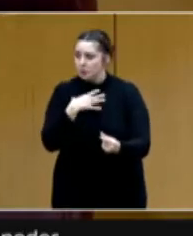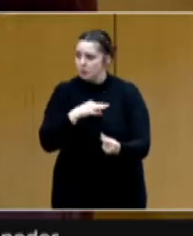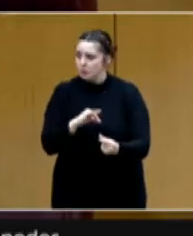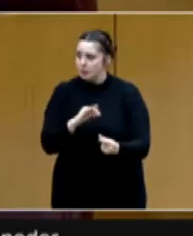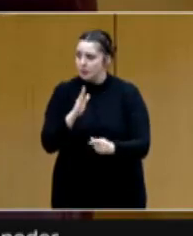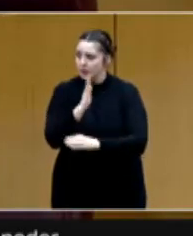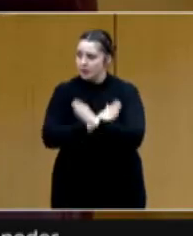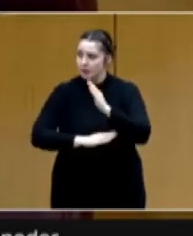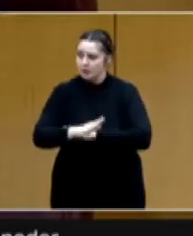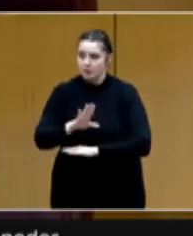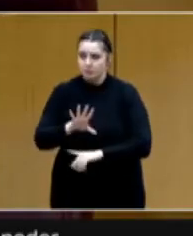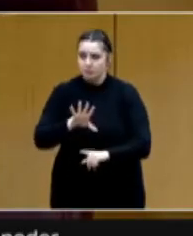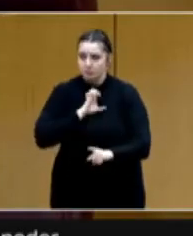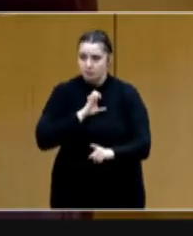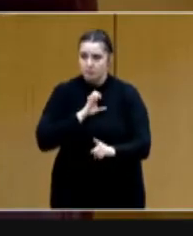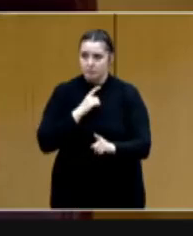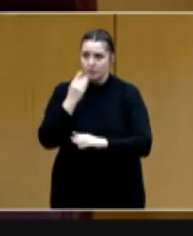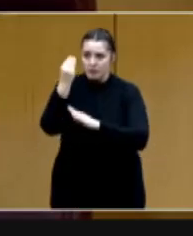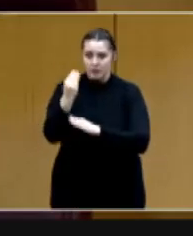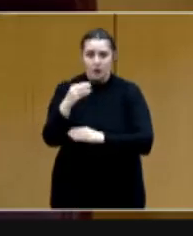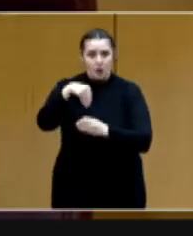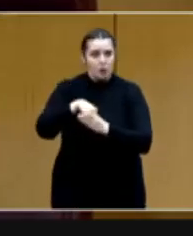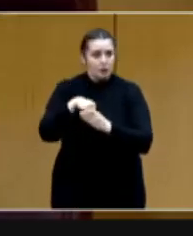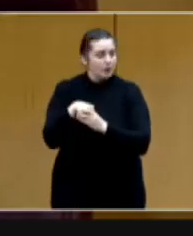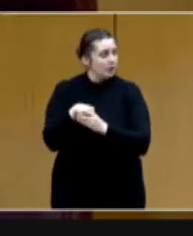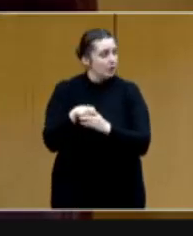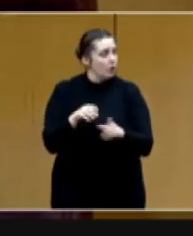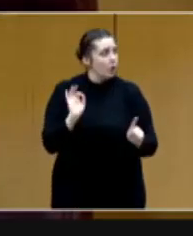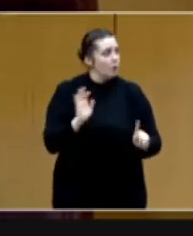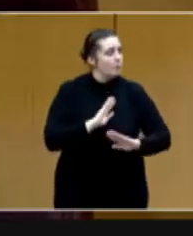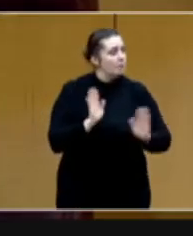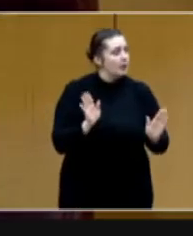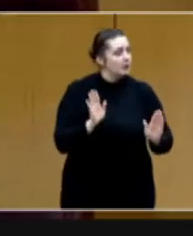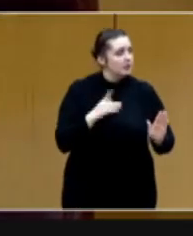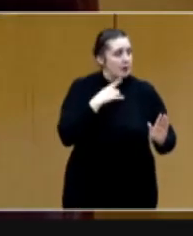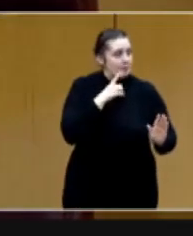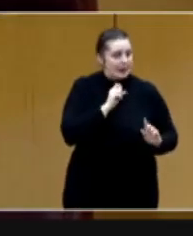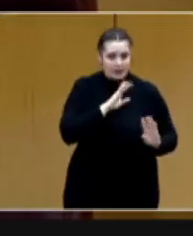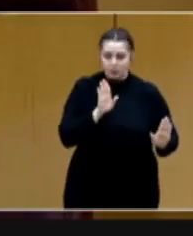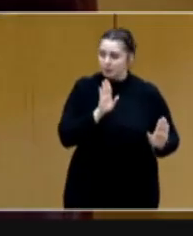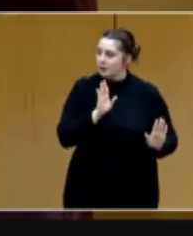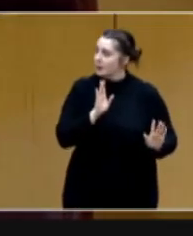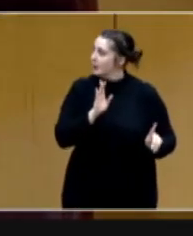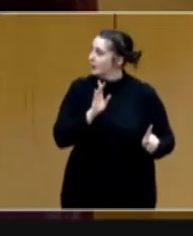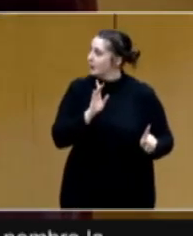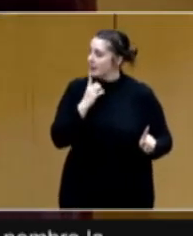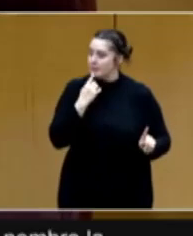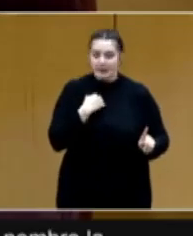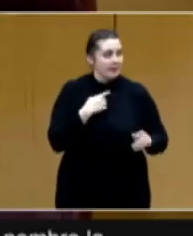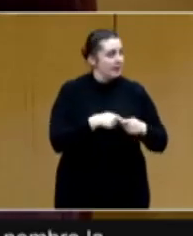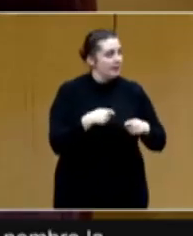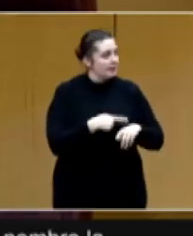nombro la figura también Su contenido y todo lo demás pues simplemente yo me callo Es simplemente que me están diciendo ya que no puedo pasarme el tiempo